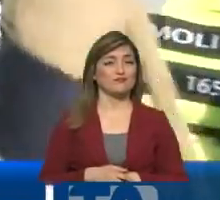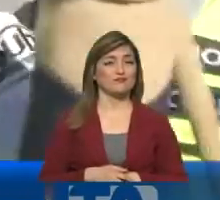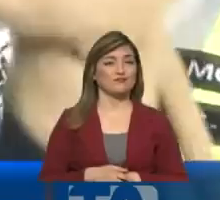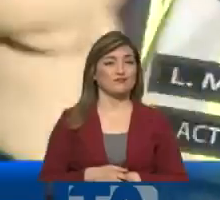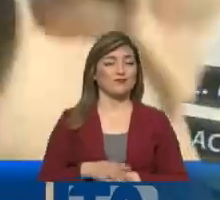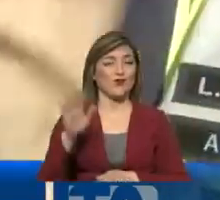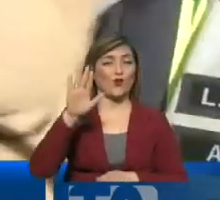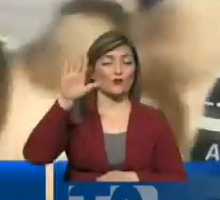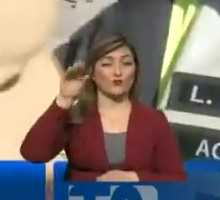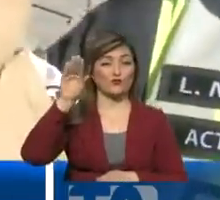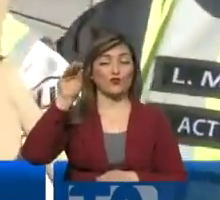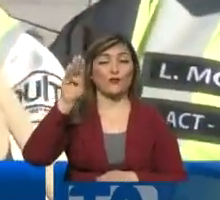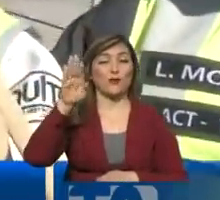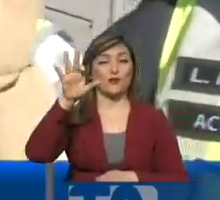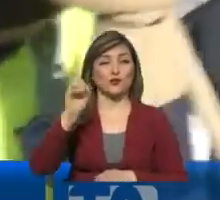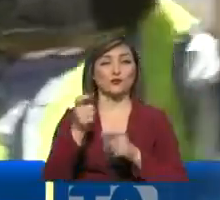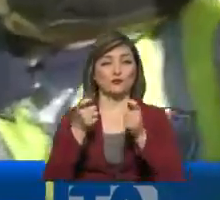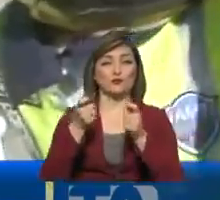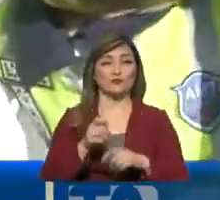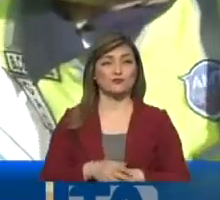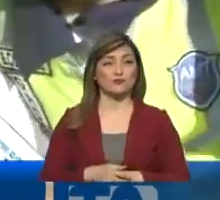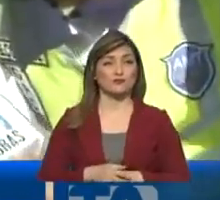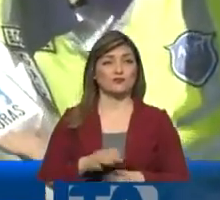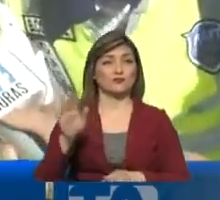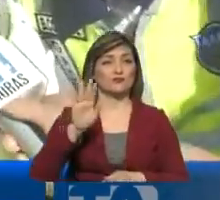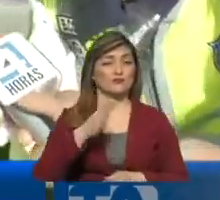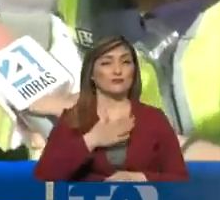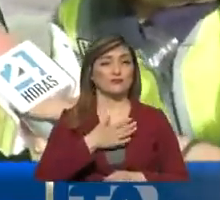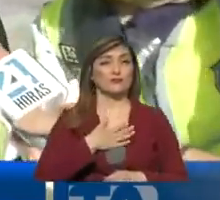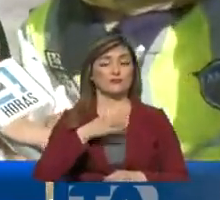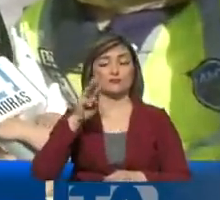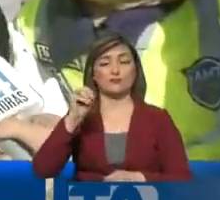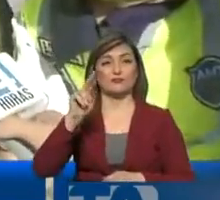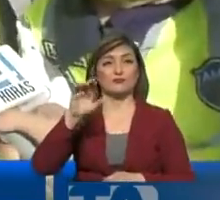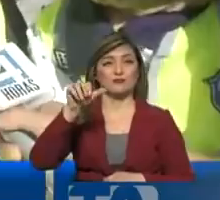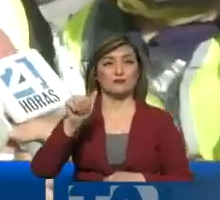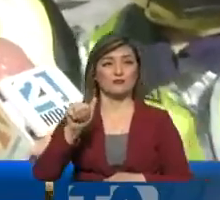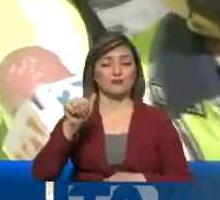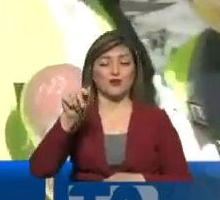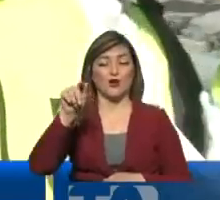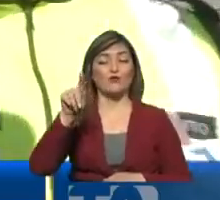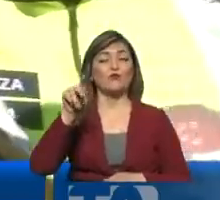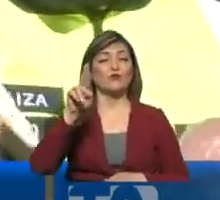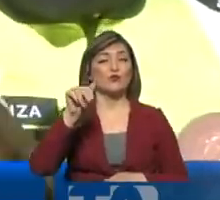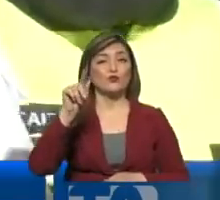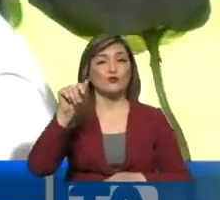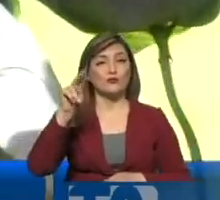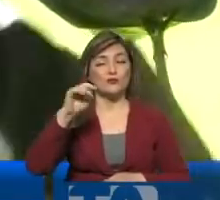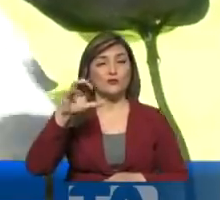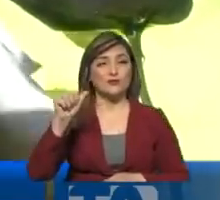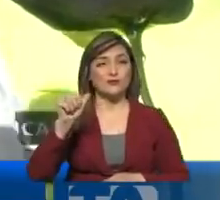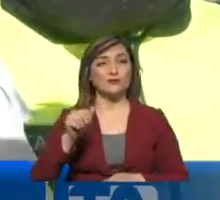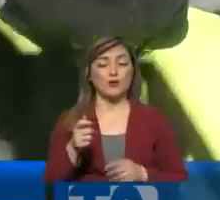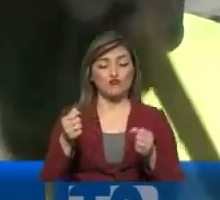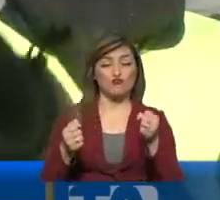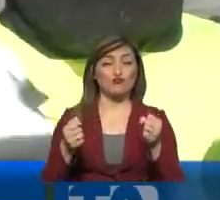¿cómo están? Soy Beto Control. Hola, hola, amiguitos, ¿cómo están? Yo soy María Prudencia. ¿Sabían ustedes que la manera correcta de